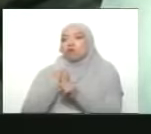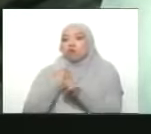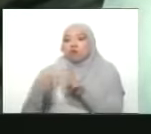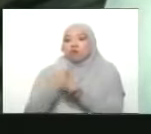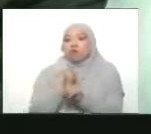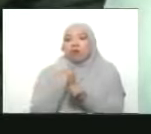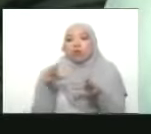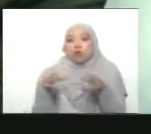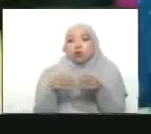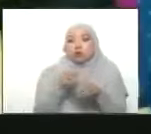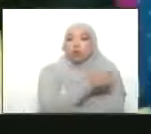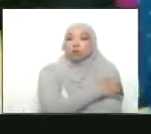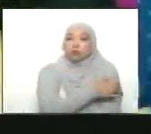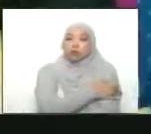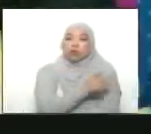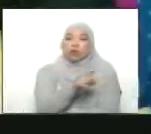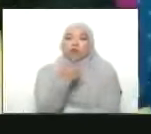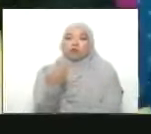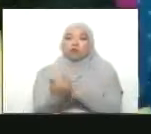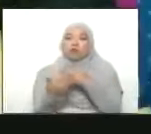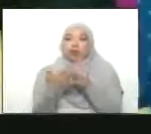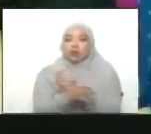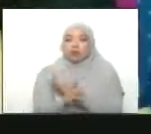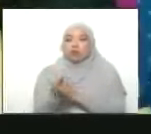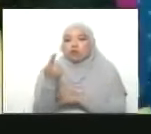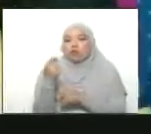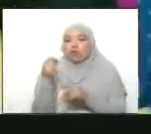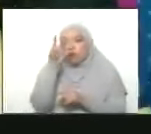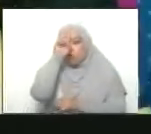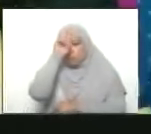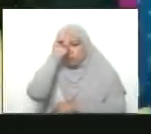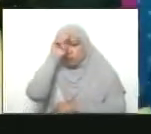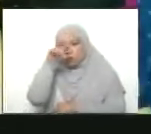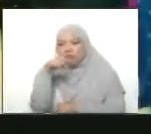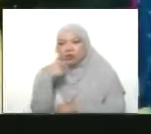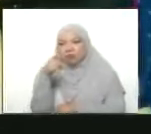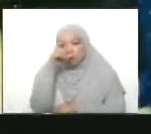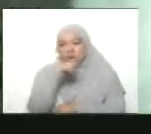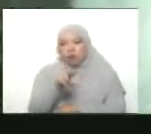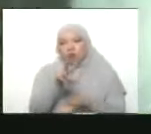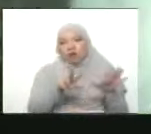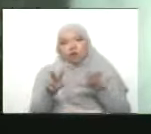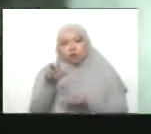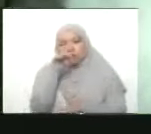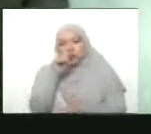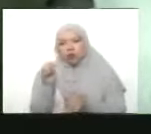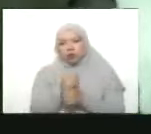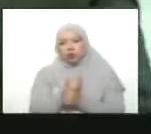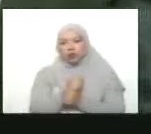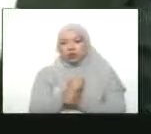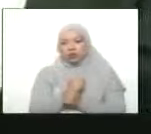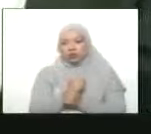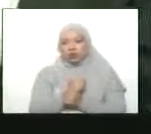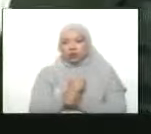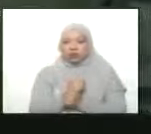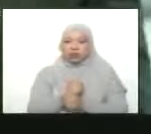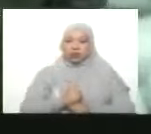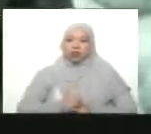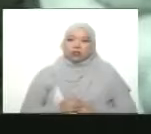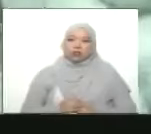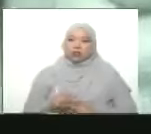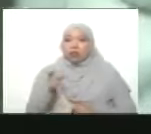al chiripero. Y con uno solo se mata a la cucaracha. ¿Ah? En el año 83. Consiguieron. Sabia.